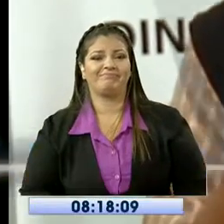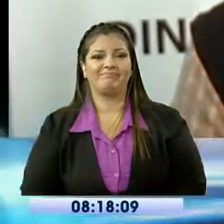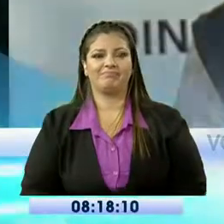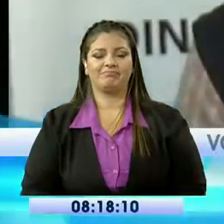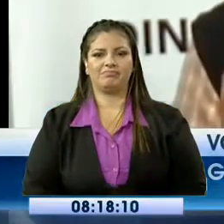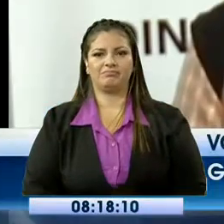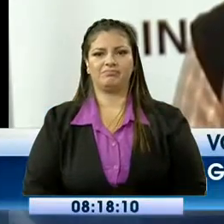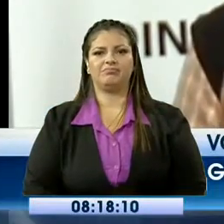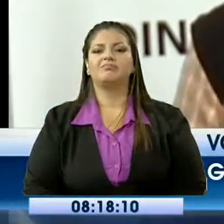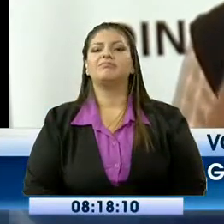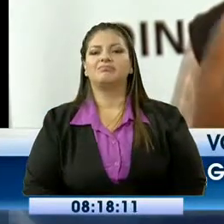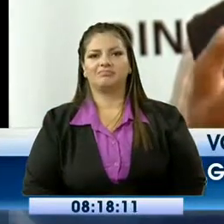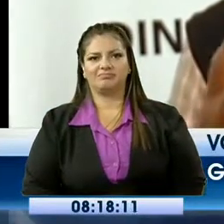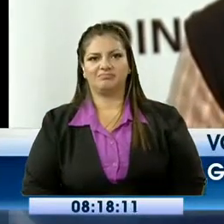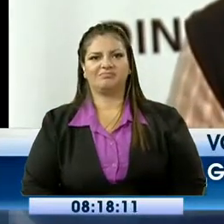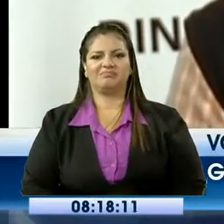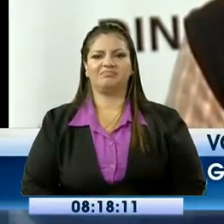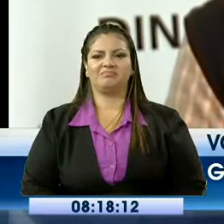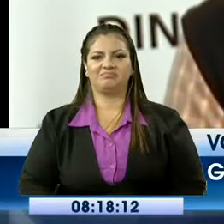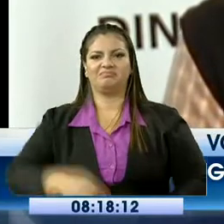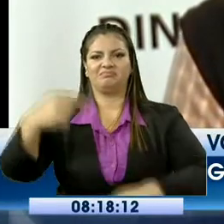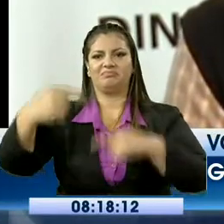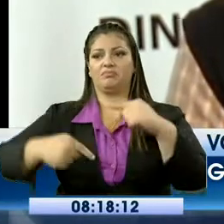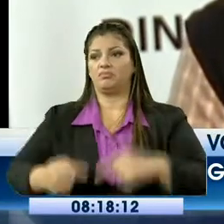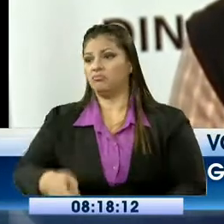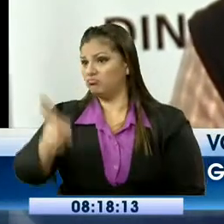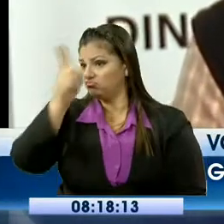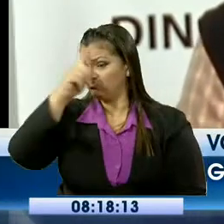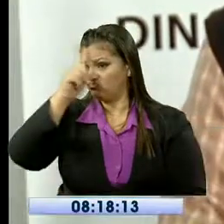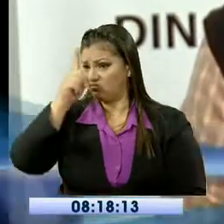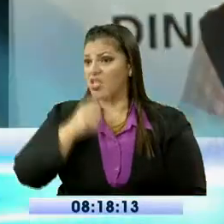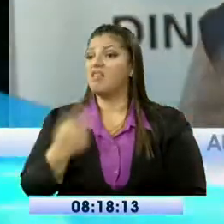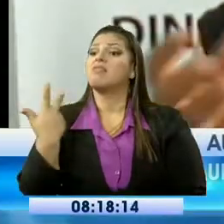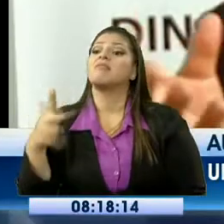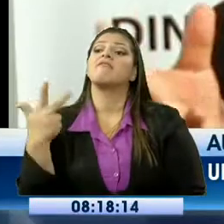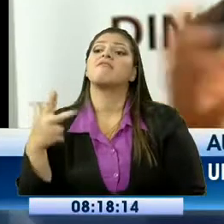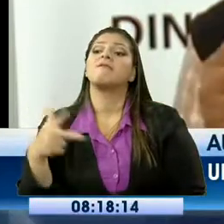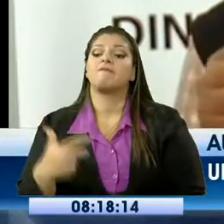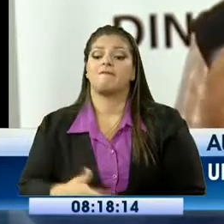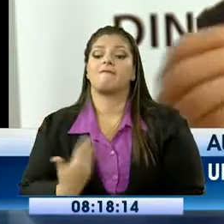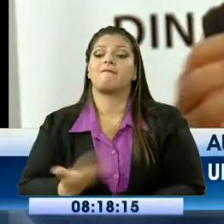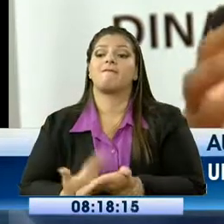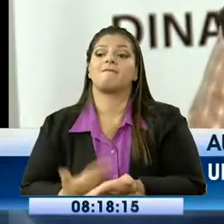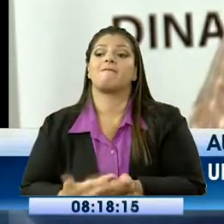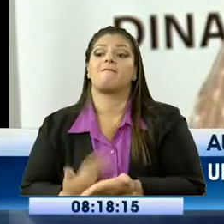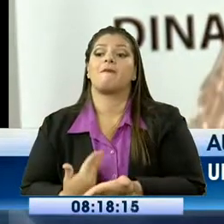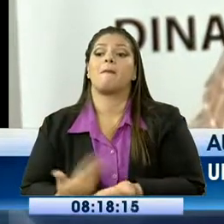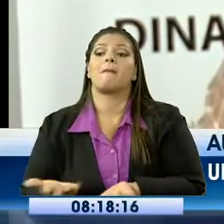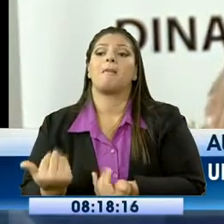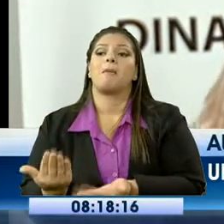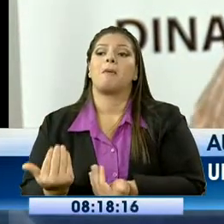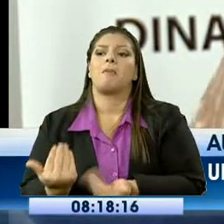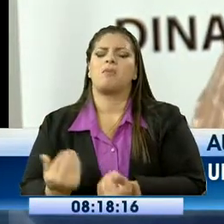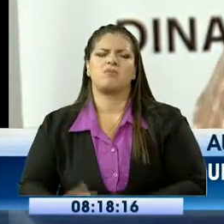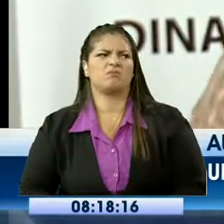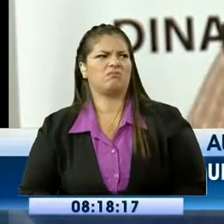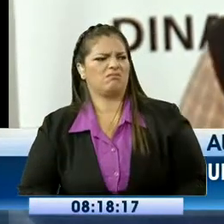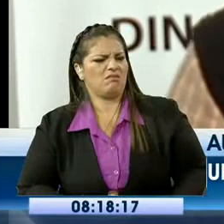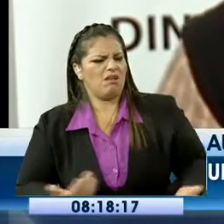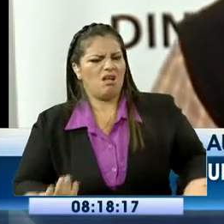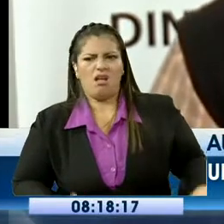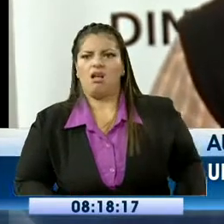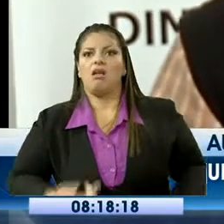una riña por la discusión de $3 aproximadamente. Es lo que manifiestan tanto la víctima